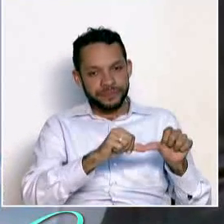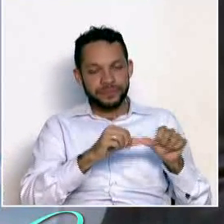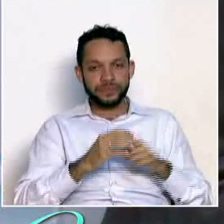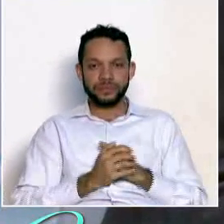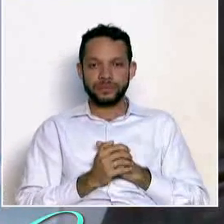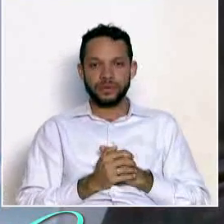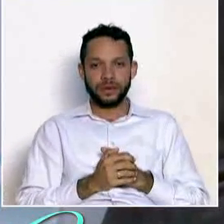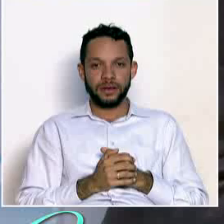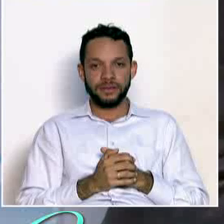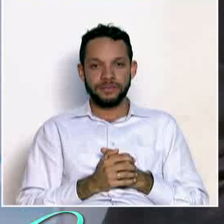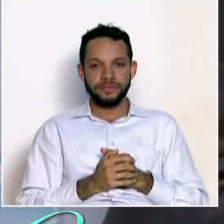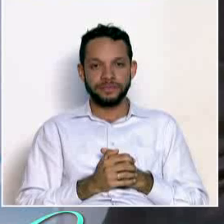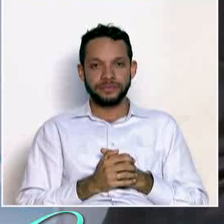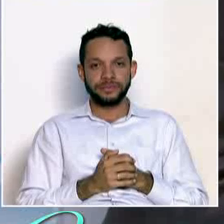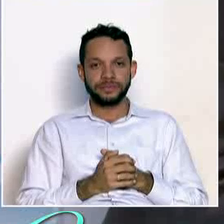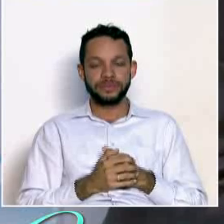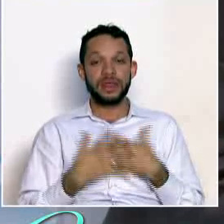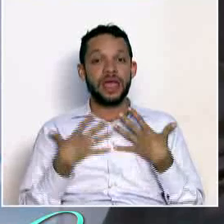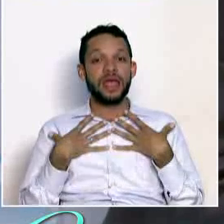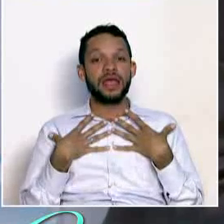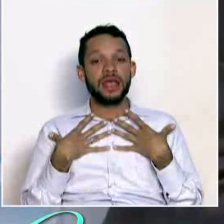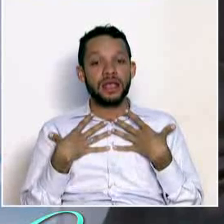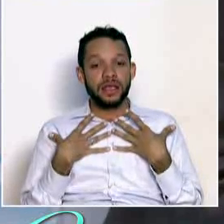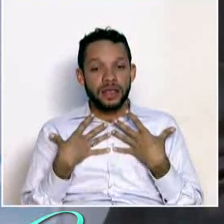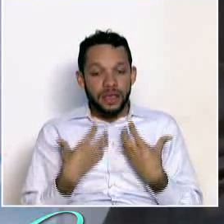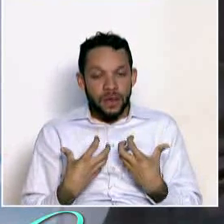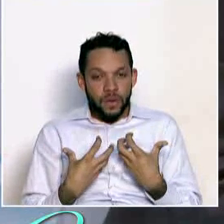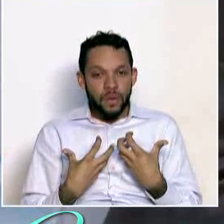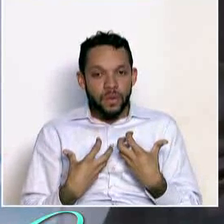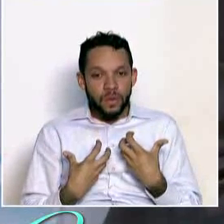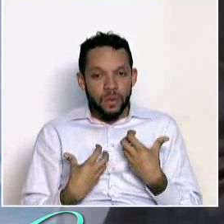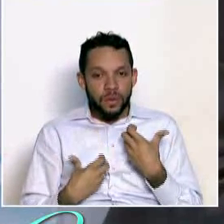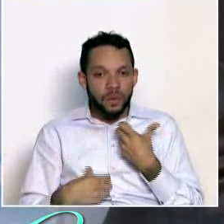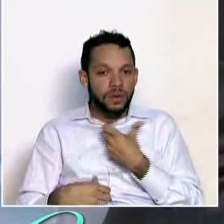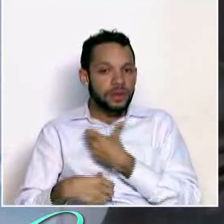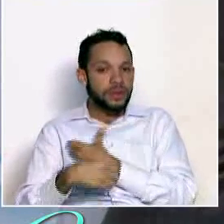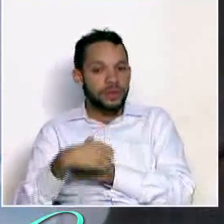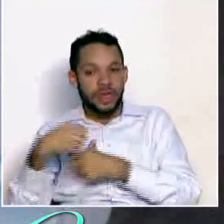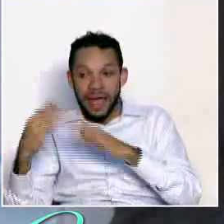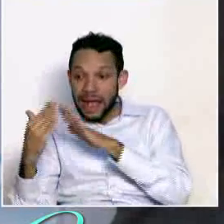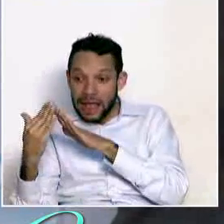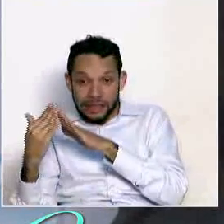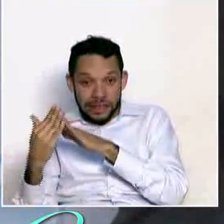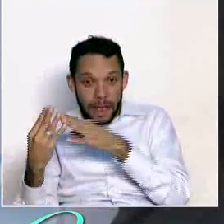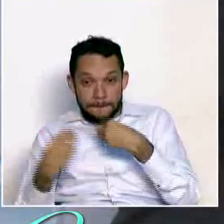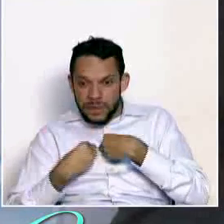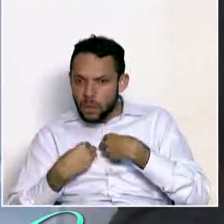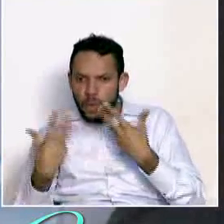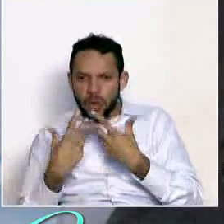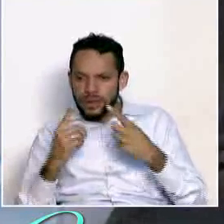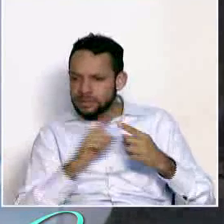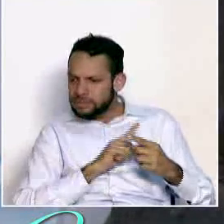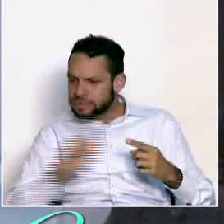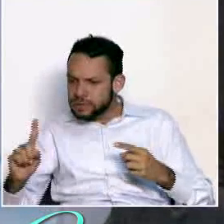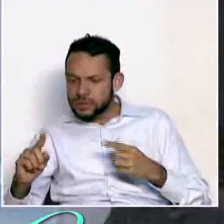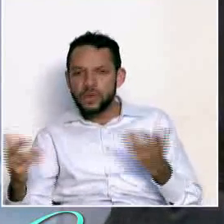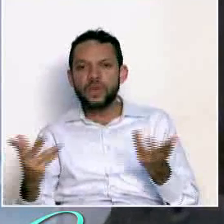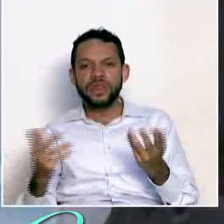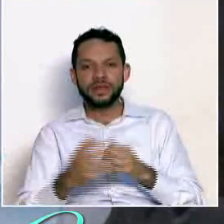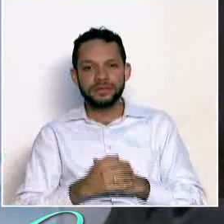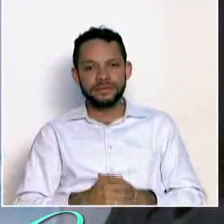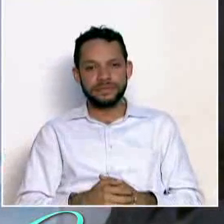Sanador. Bien, quiero que te traslades al lugar donde vives. Puedes hacerlo ya, rápido.